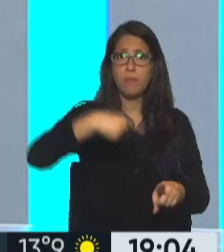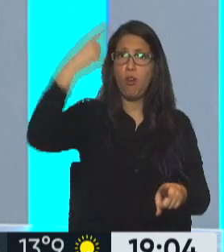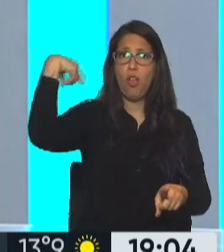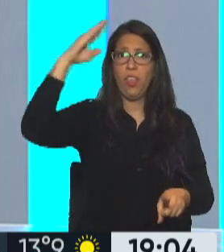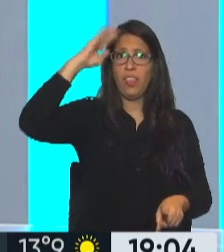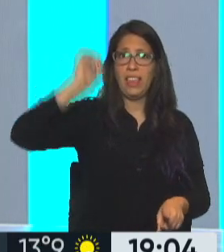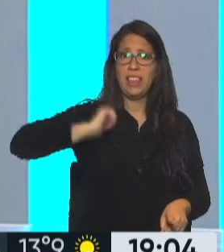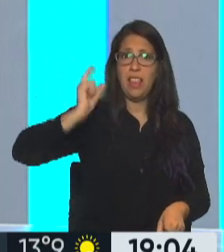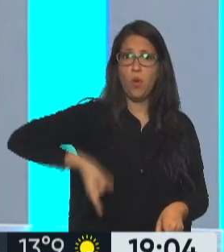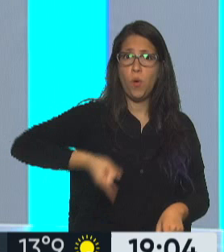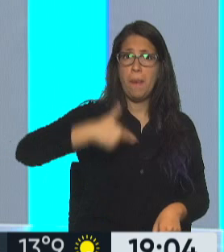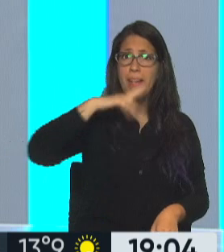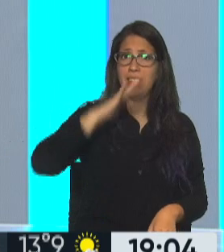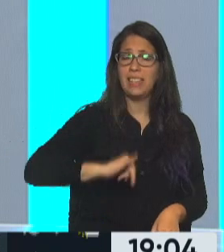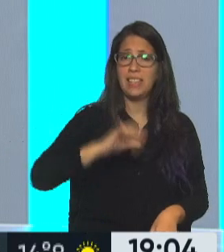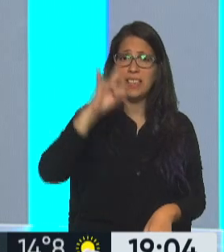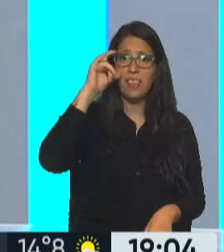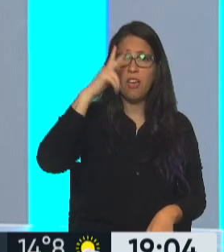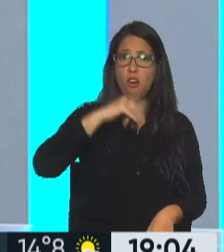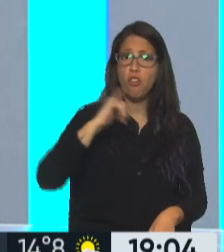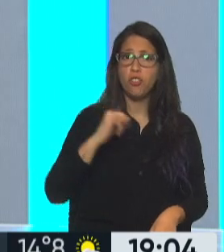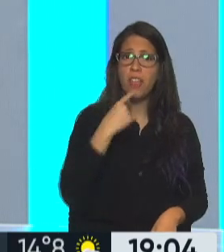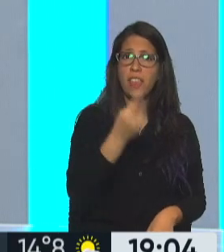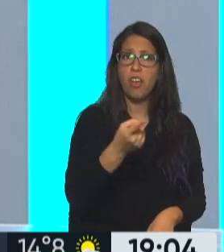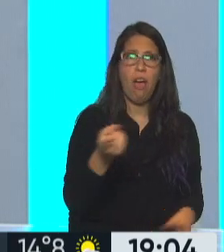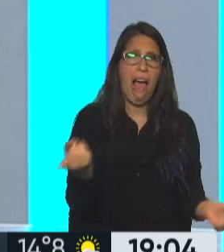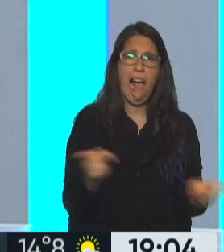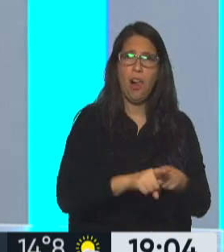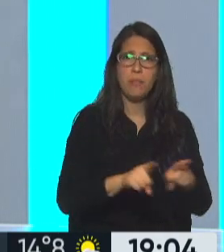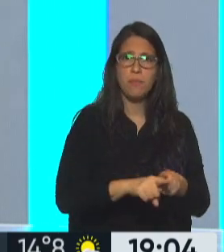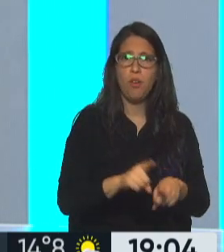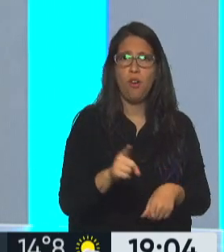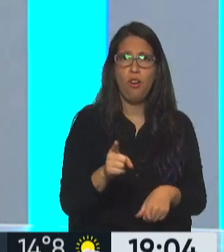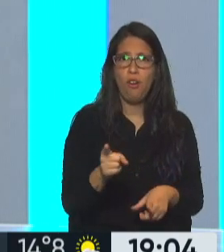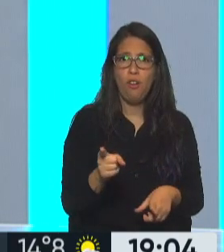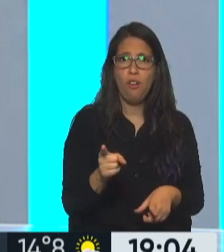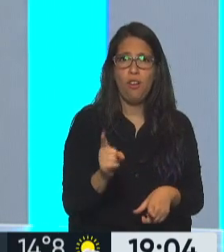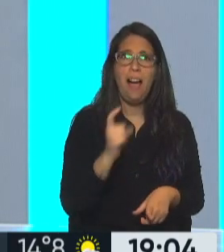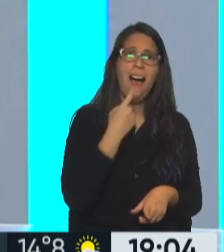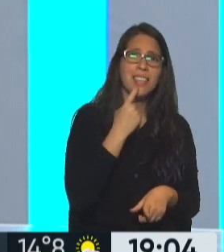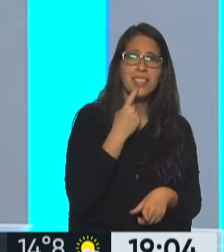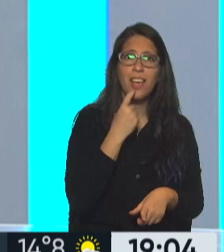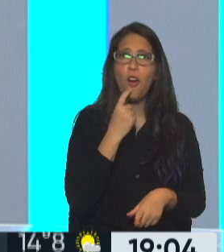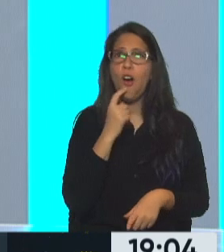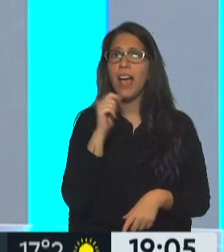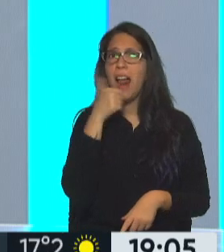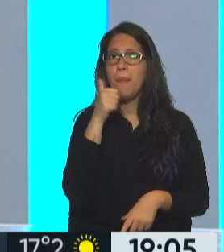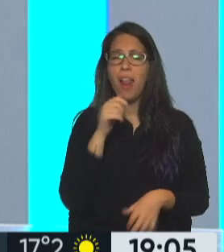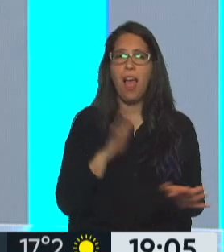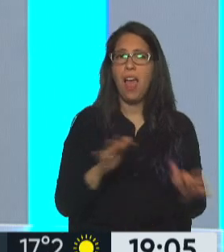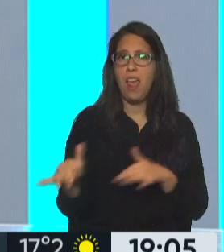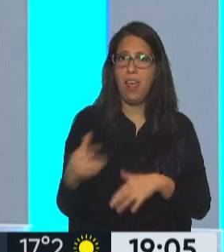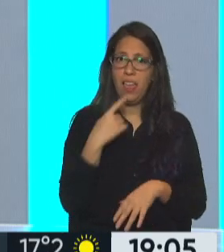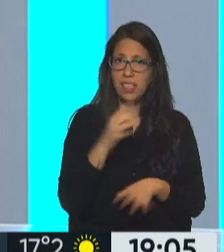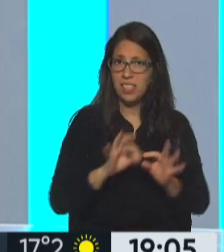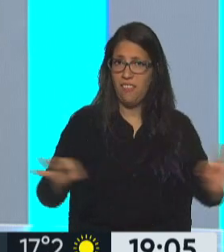este a Martínez de dos era el da lo mismo hacer acero que caramelo O sea ya no planteaba un proyecto de descentralizar el país este